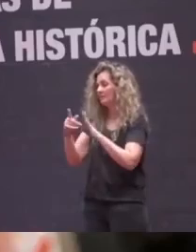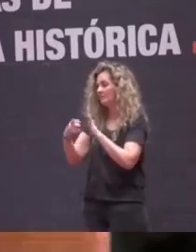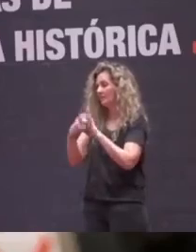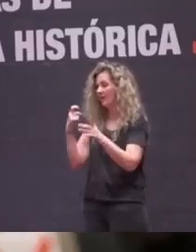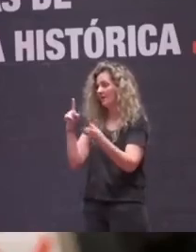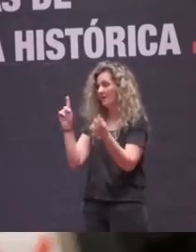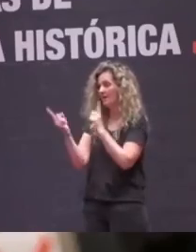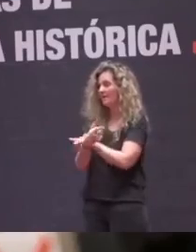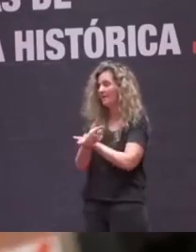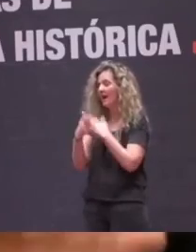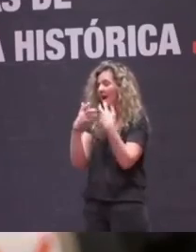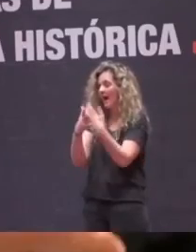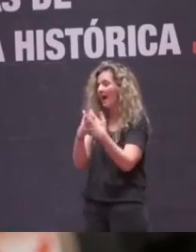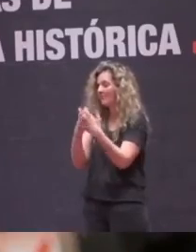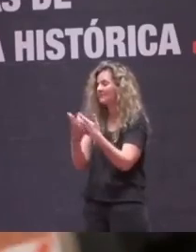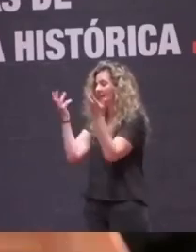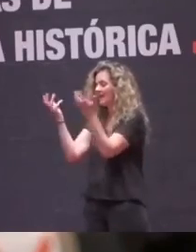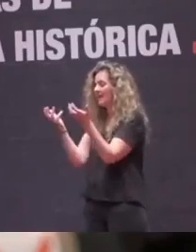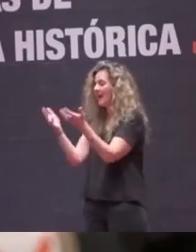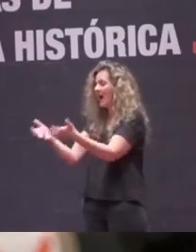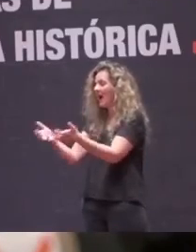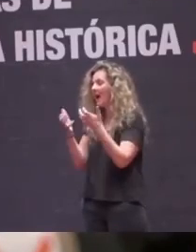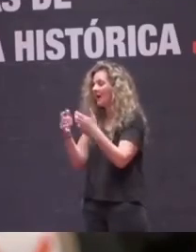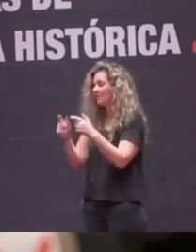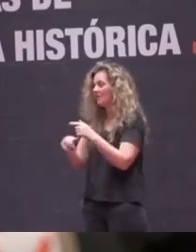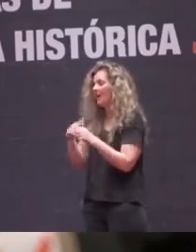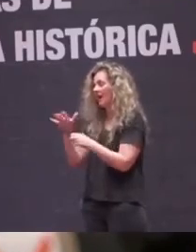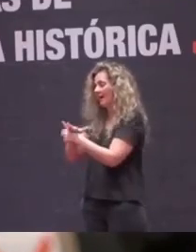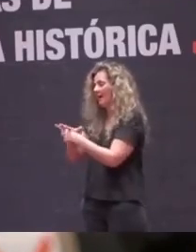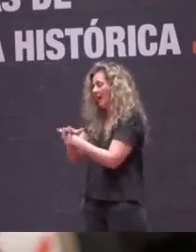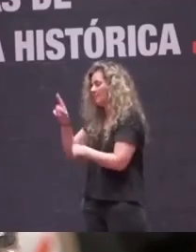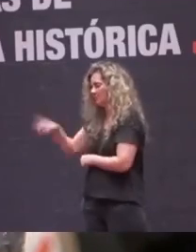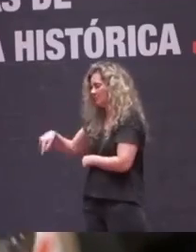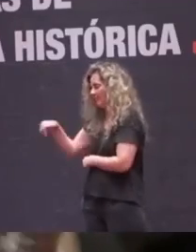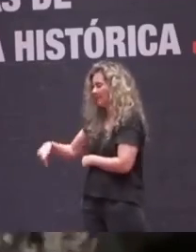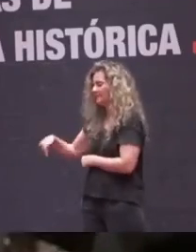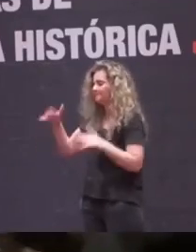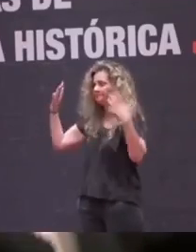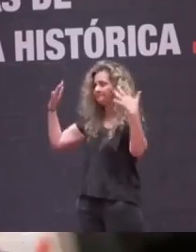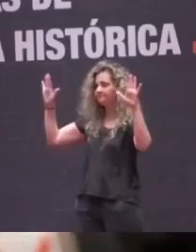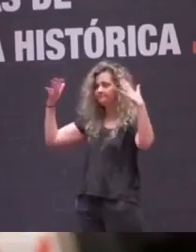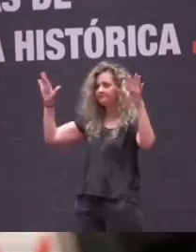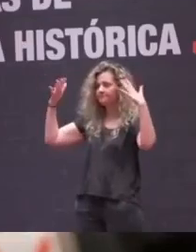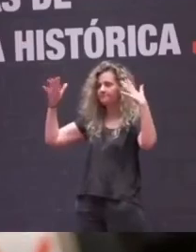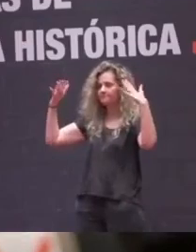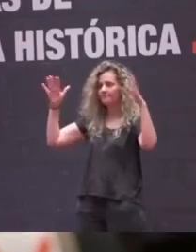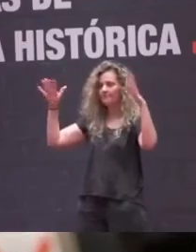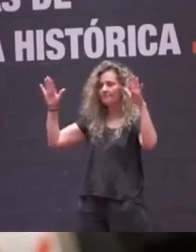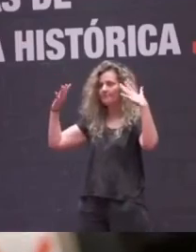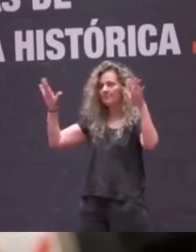tanto, a Batalla de Meirás tamén hai que gañarle en este campo. Máis nada. Moitísimas gracias.